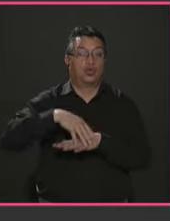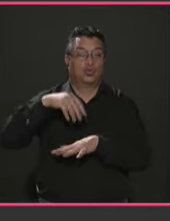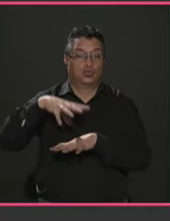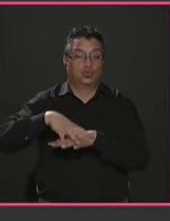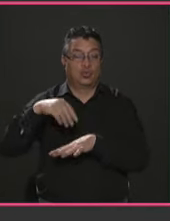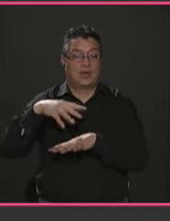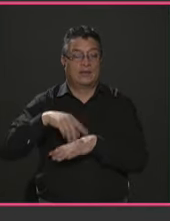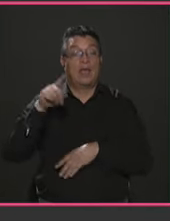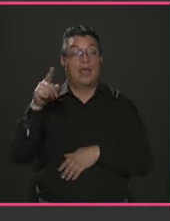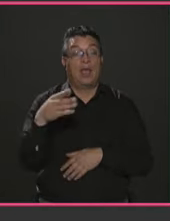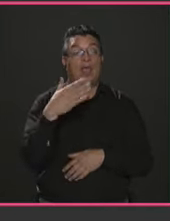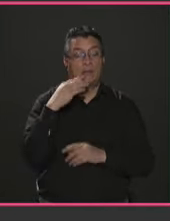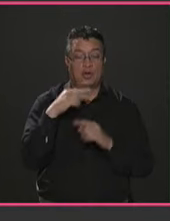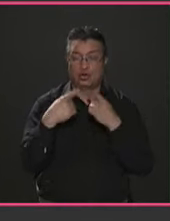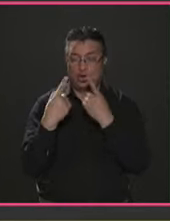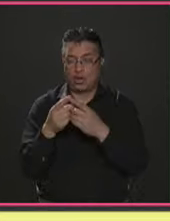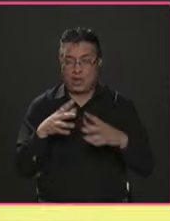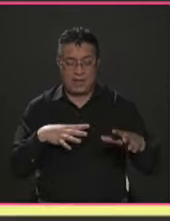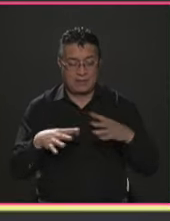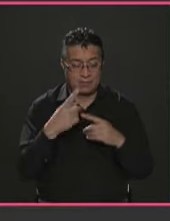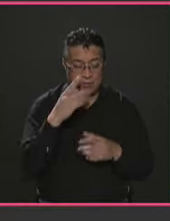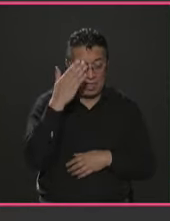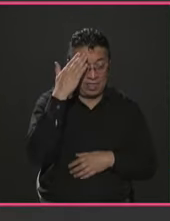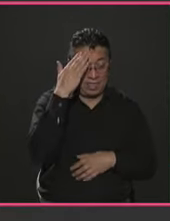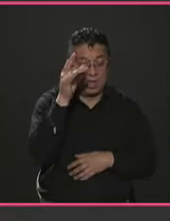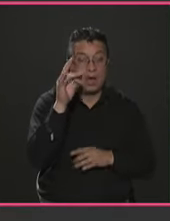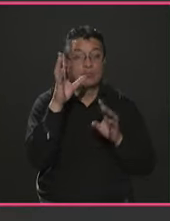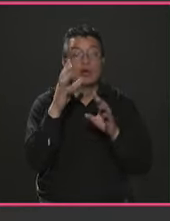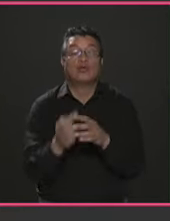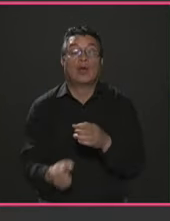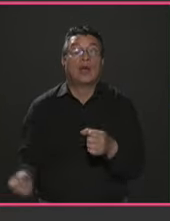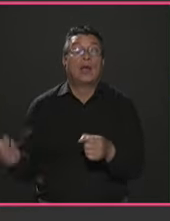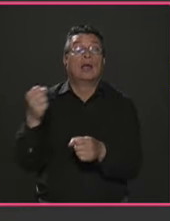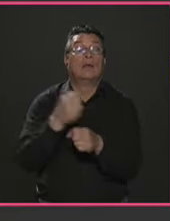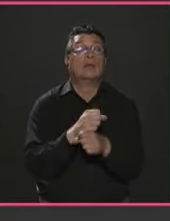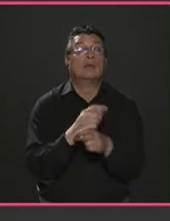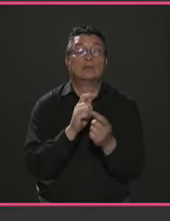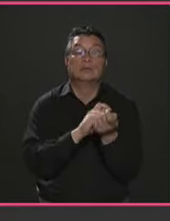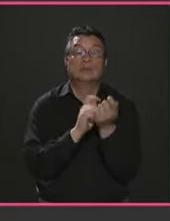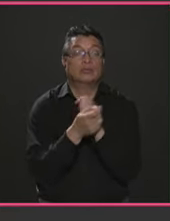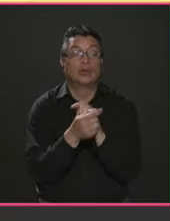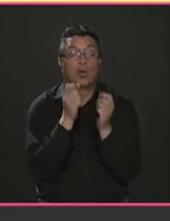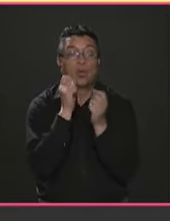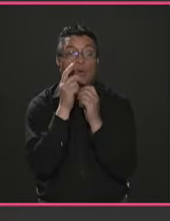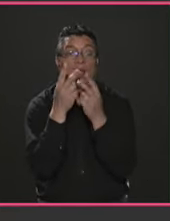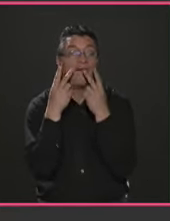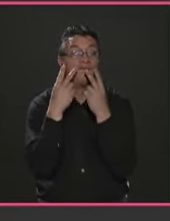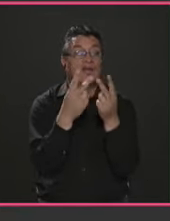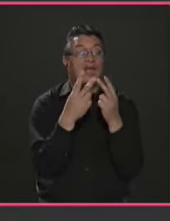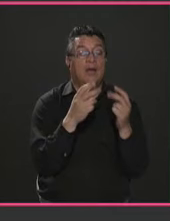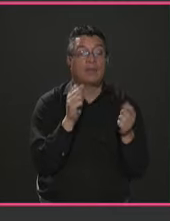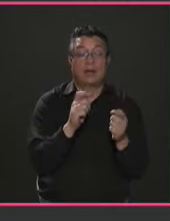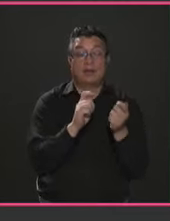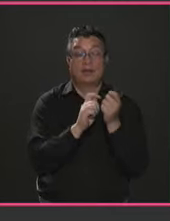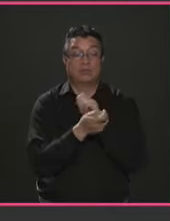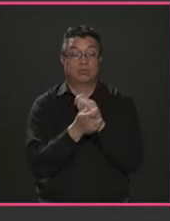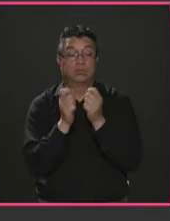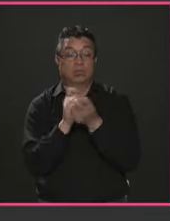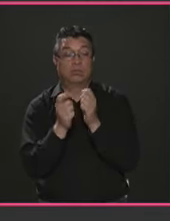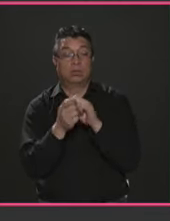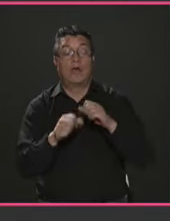y tomando en consideración todas las actividades que hacían durante el día si fueran reemplazadas qué viajes podían reemplazarse por las